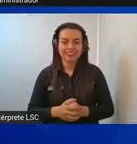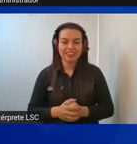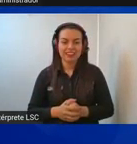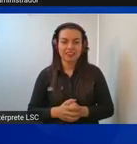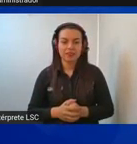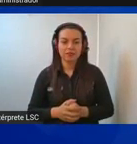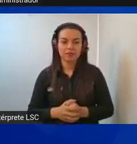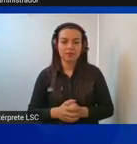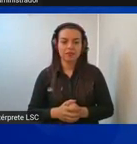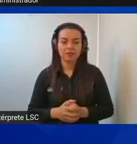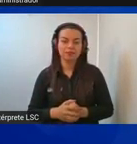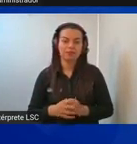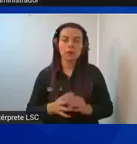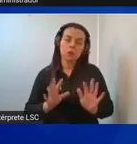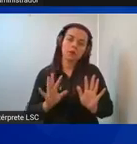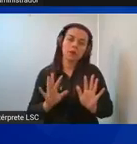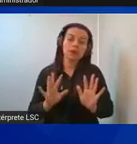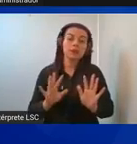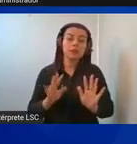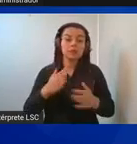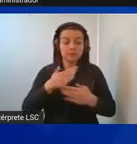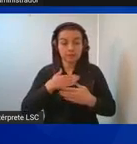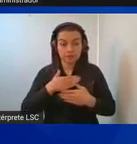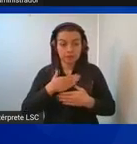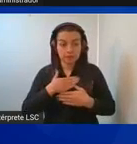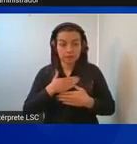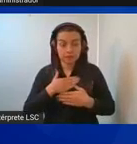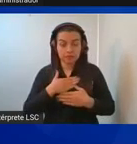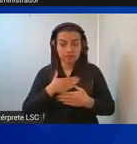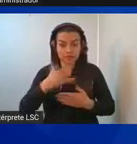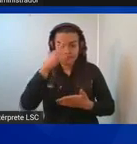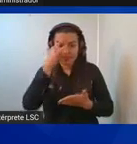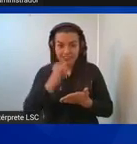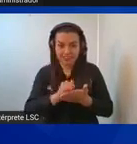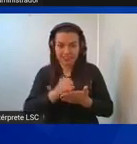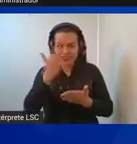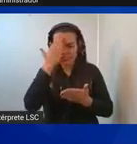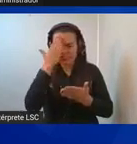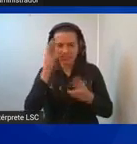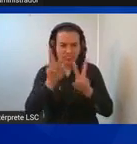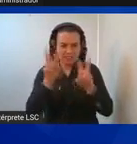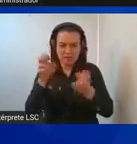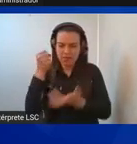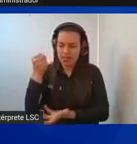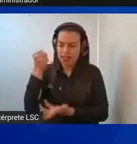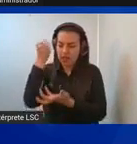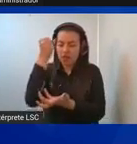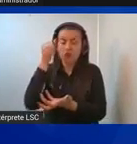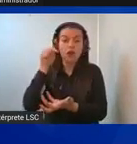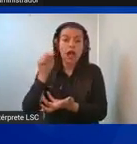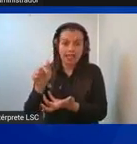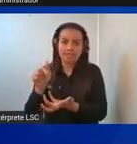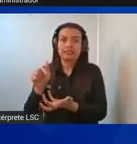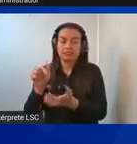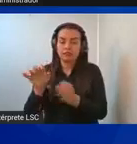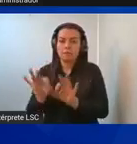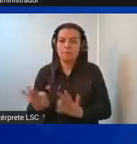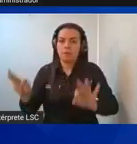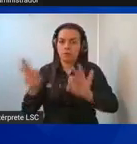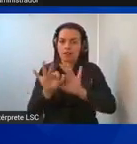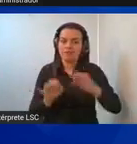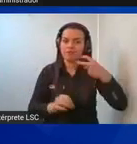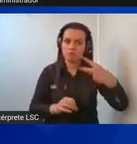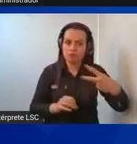Bueno, yo creo que hay, digamos, en términos de recursos, 2 temas importantes. Uno,